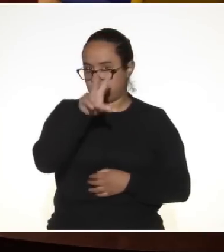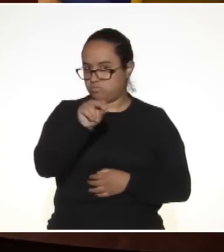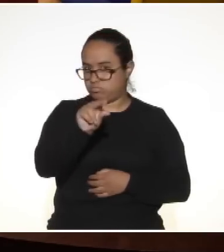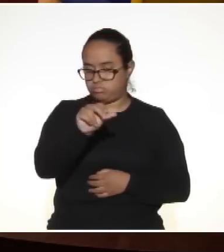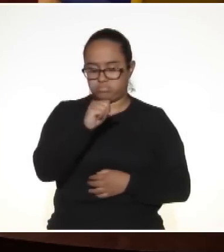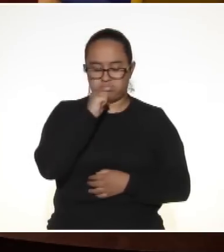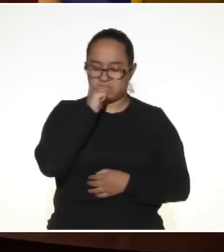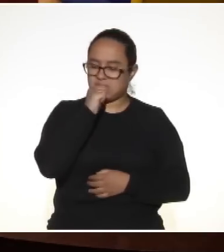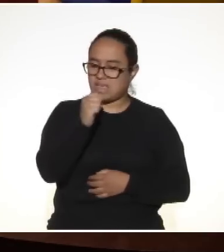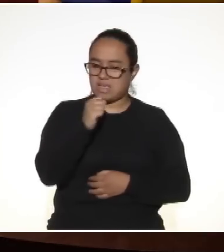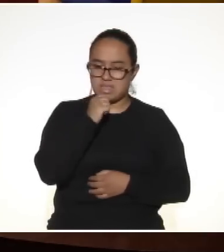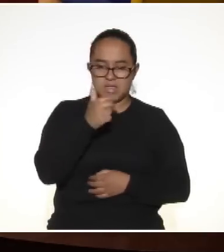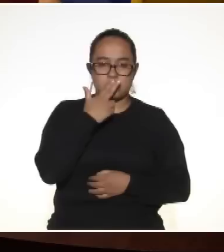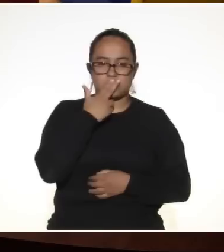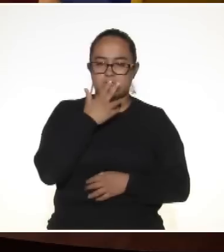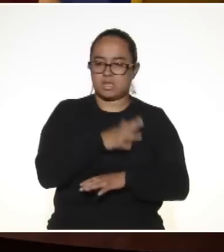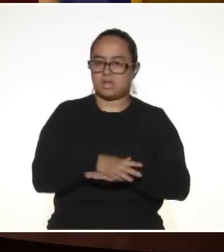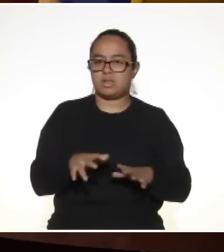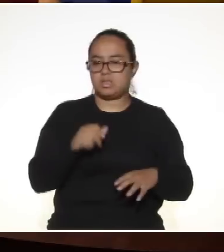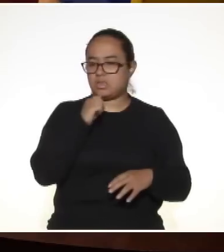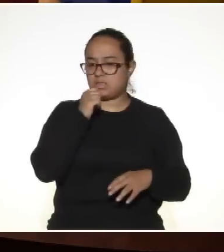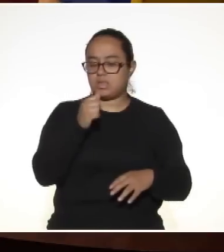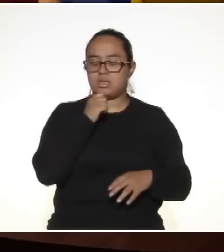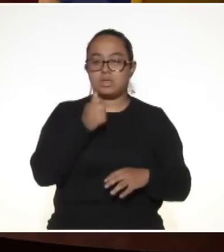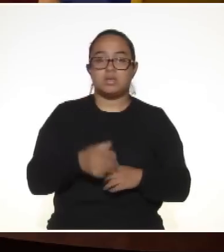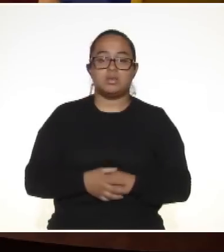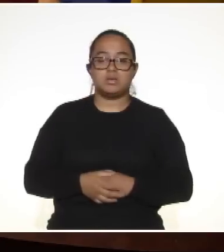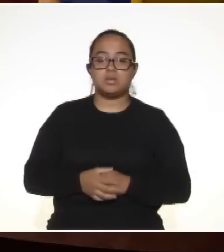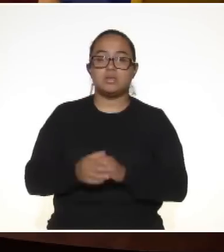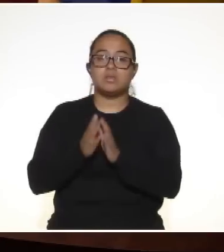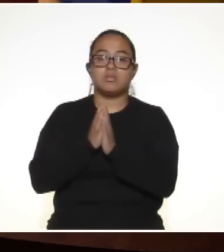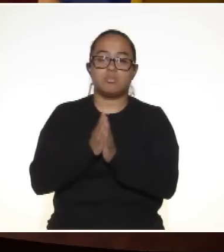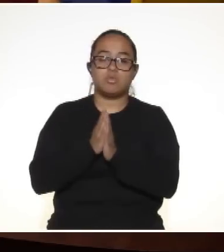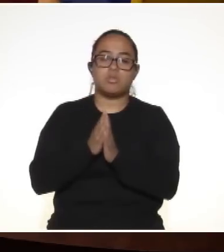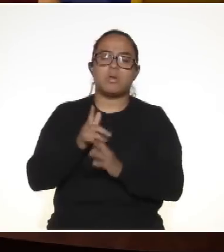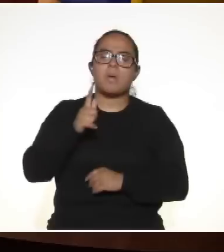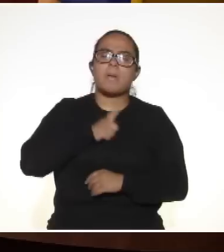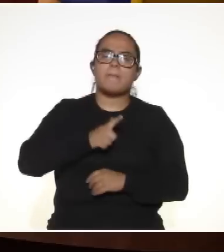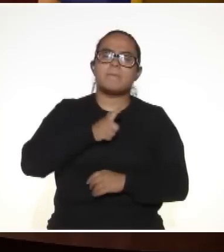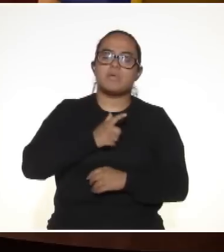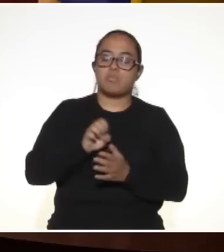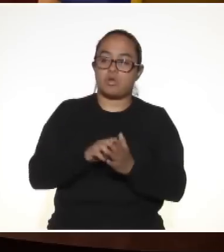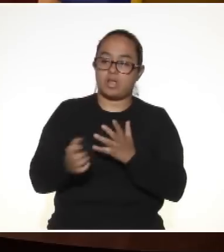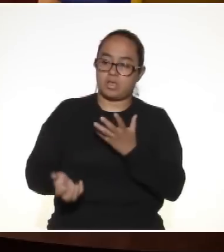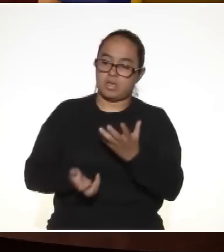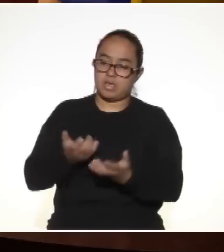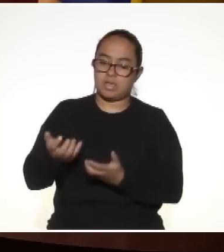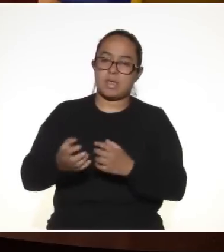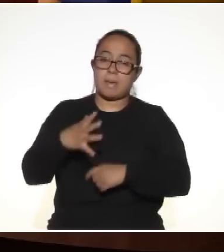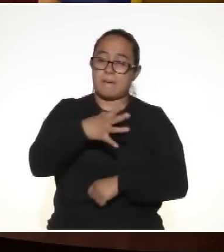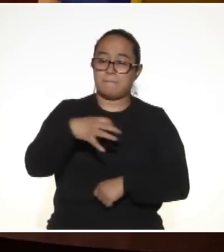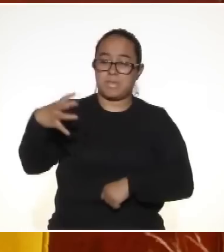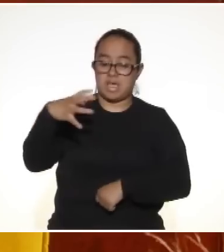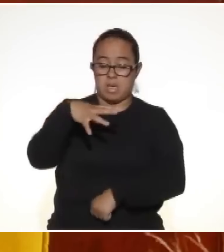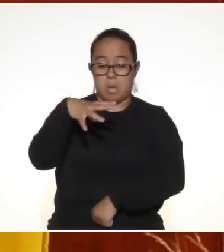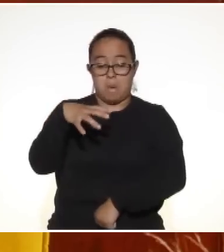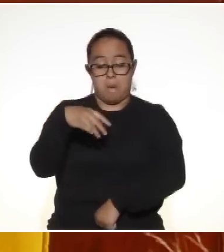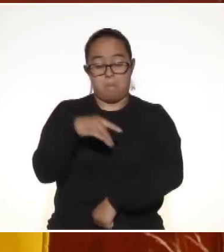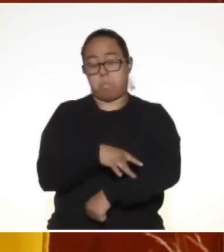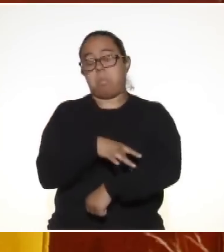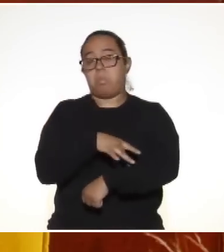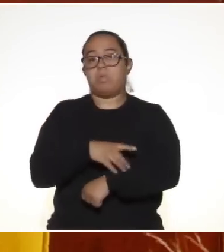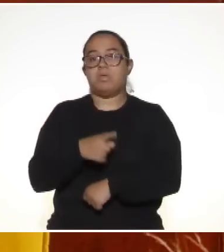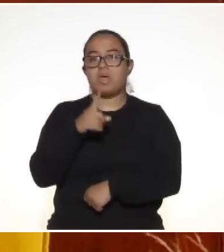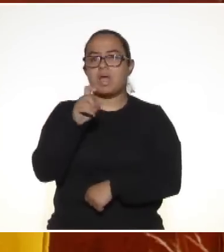nada. Sí. Y por favor, no usen orina para las quemaduras de medusa aguamala. Eso es